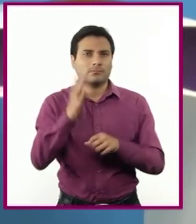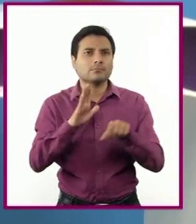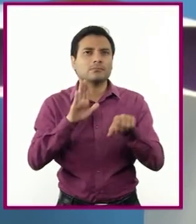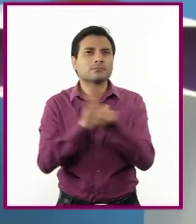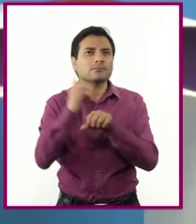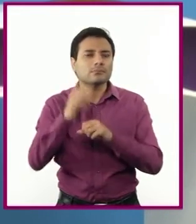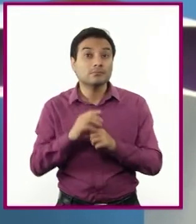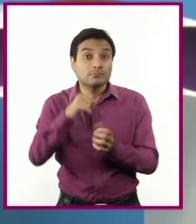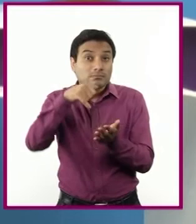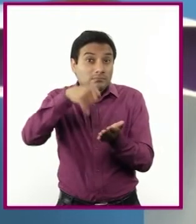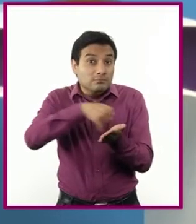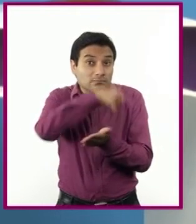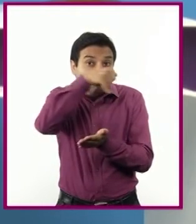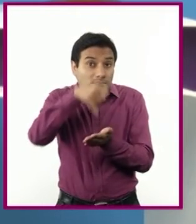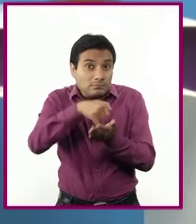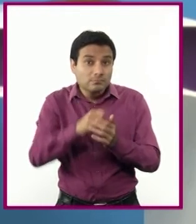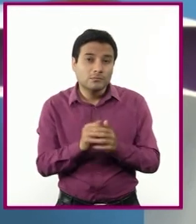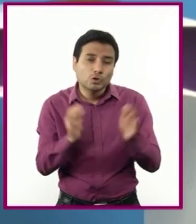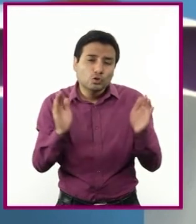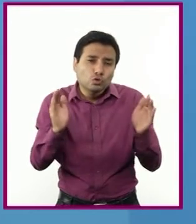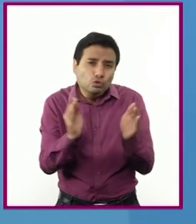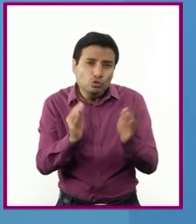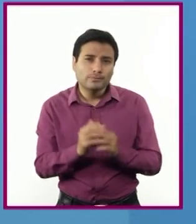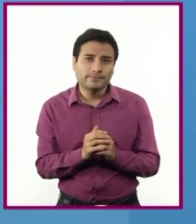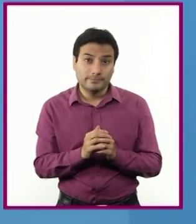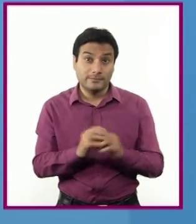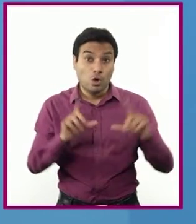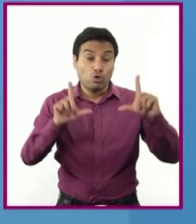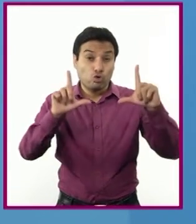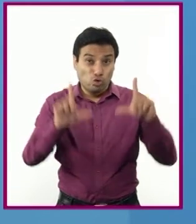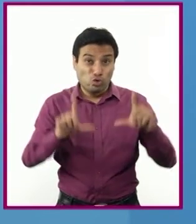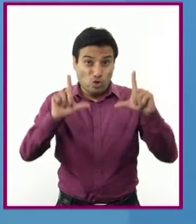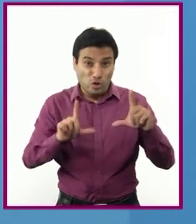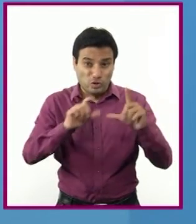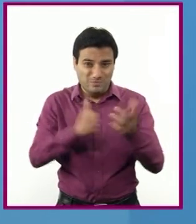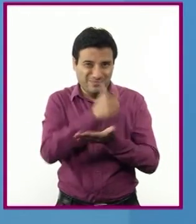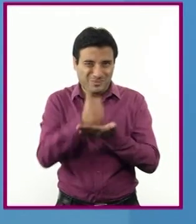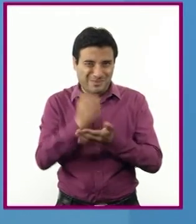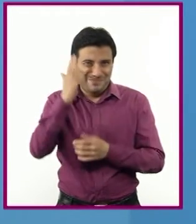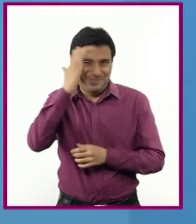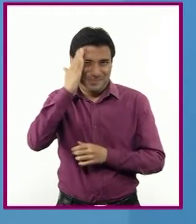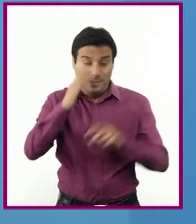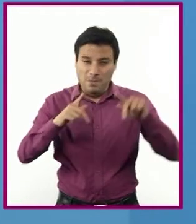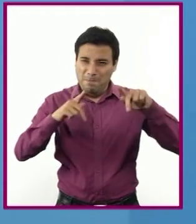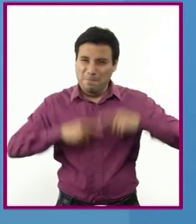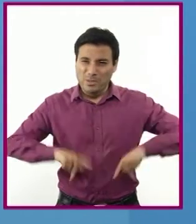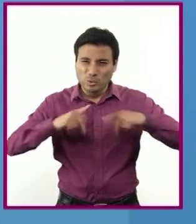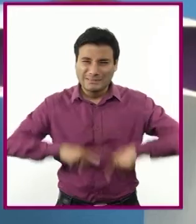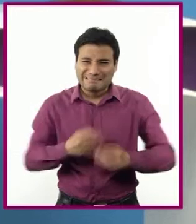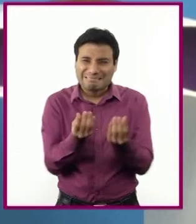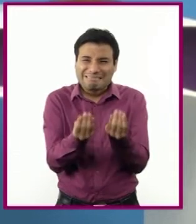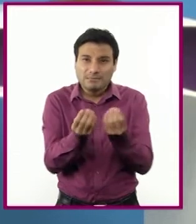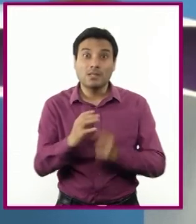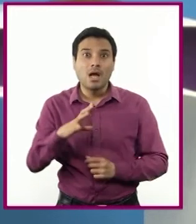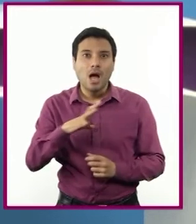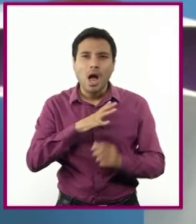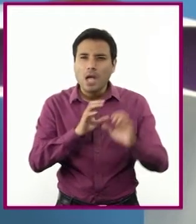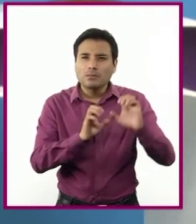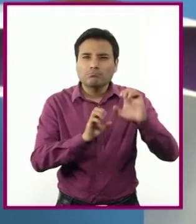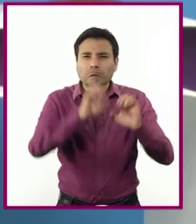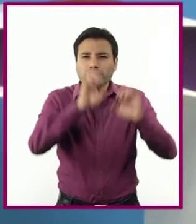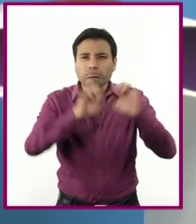que es una isla? De ahí que en Tokio, la ciudad más poblada del mundo, se levanten rascacielos